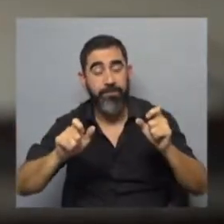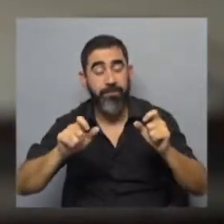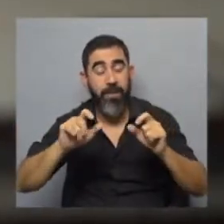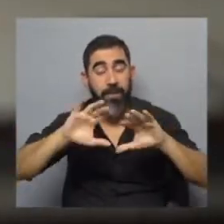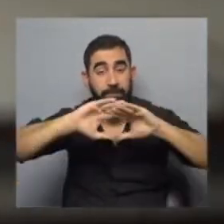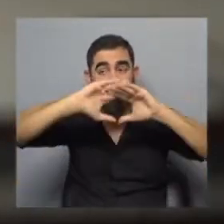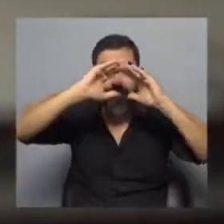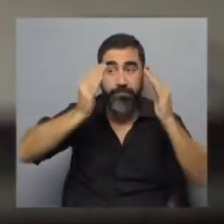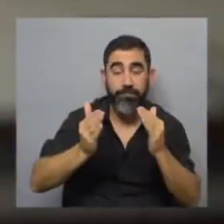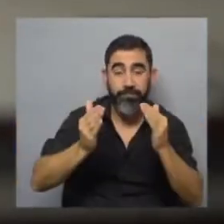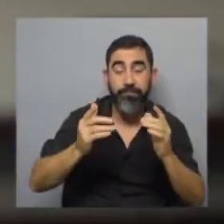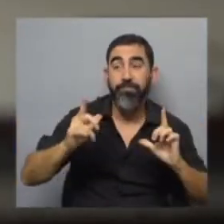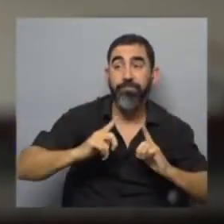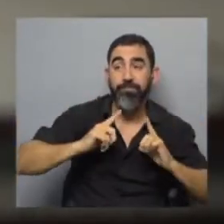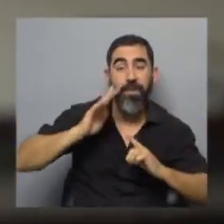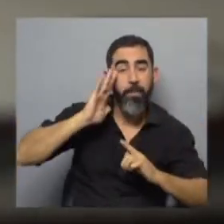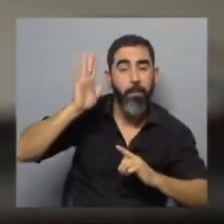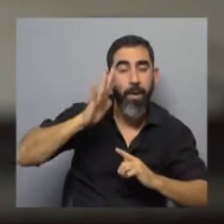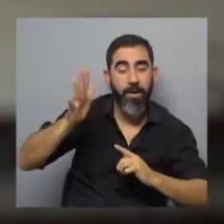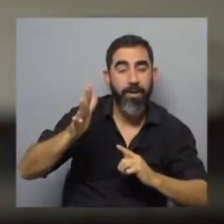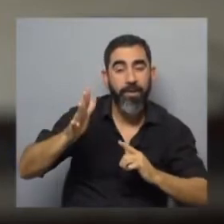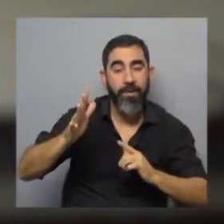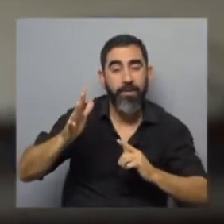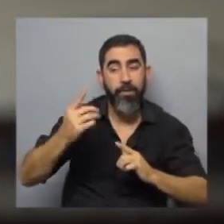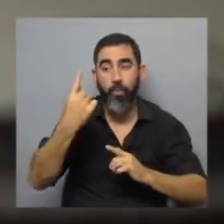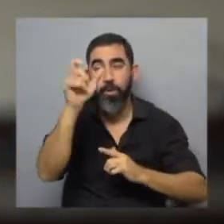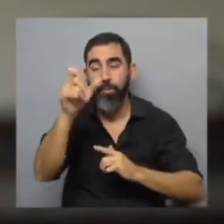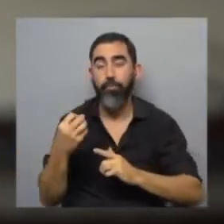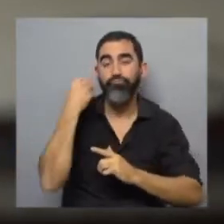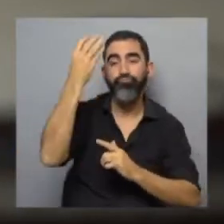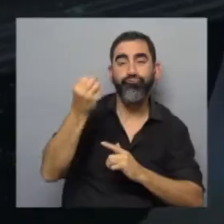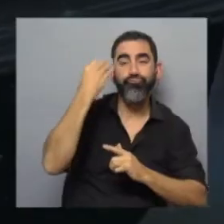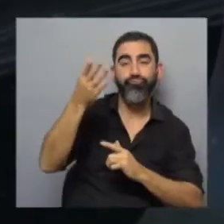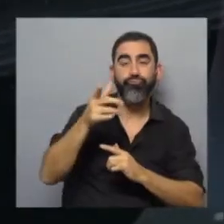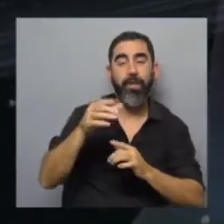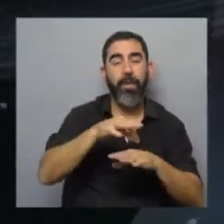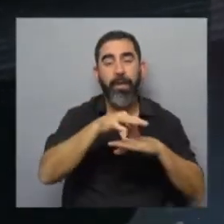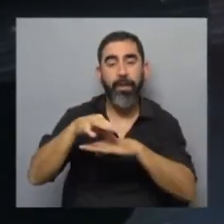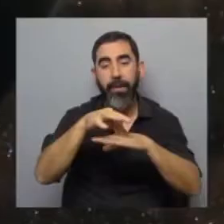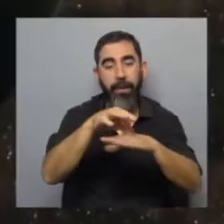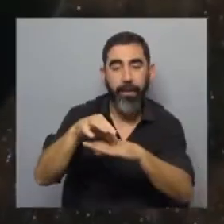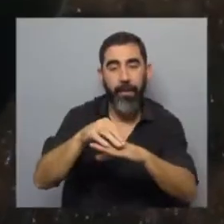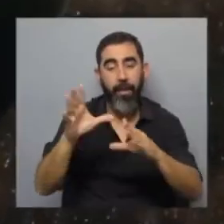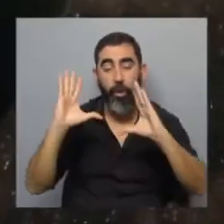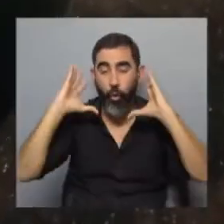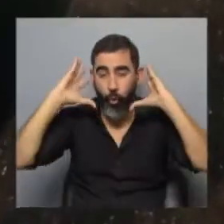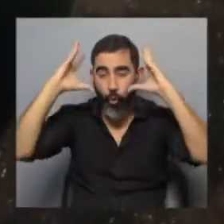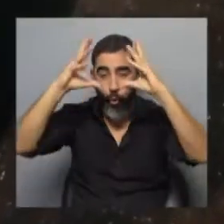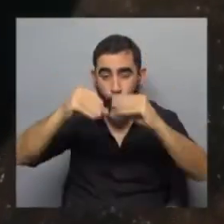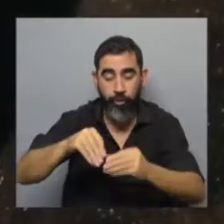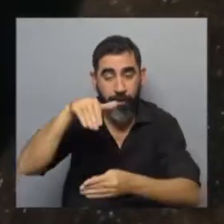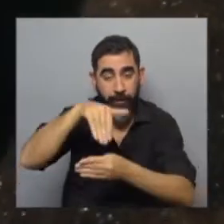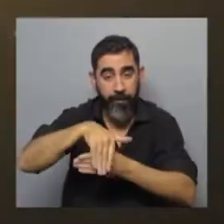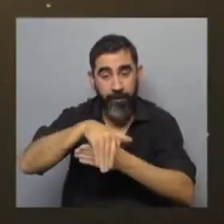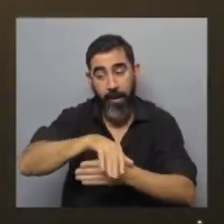planetario espera ver. Un conferencista en vivo que los guía a lo largo de toda una noche, desde el atardecer de